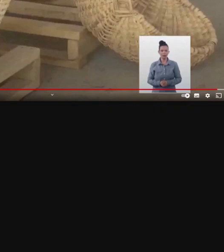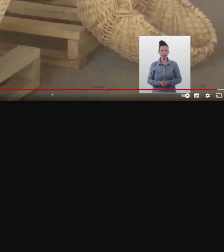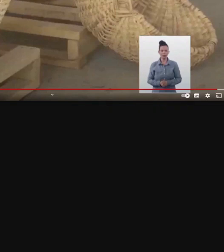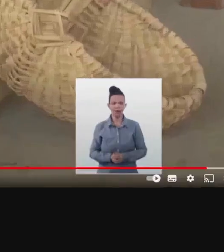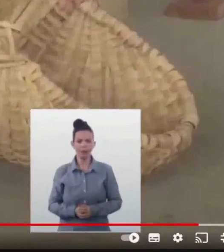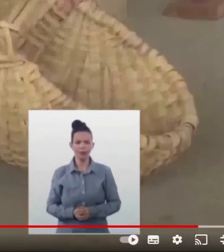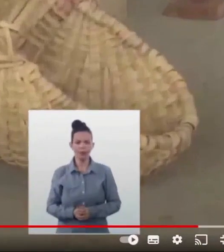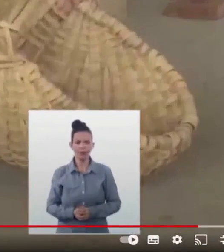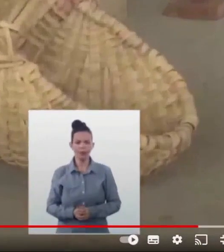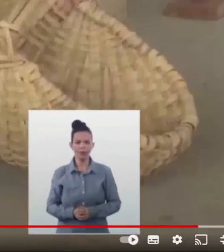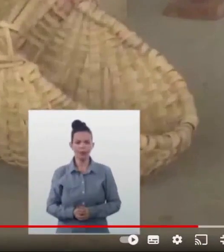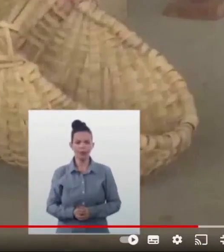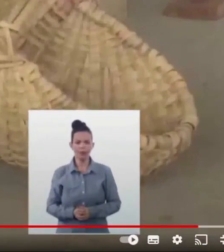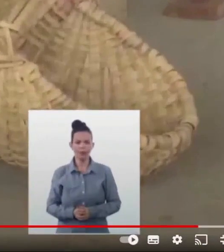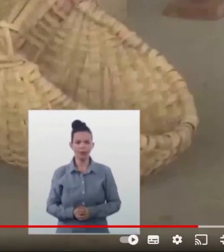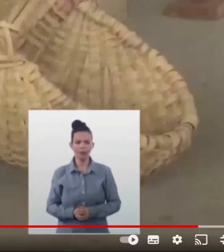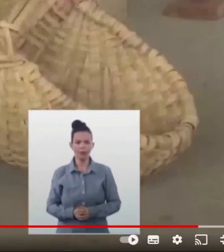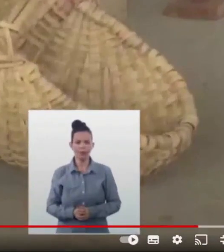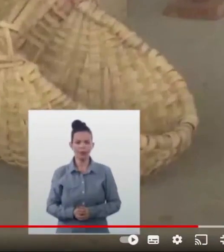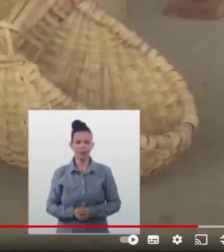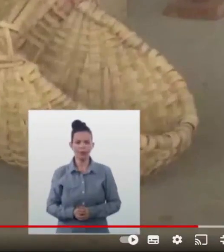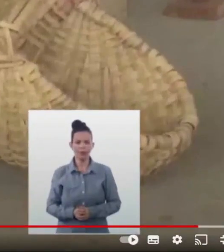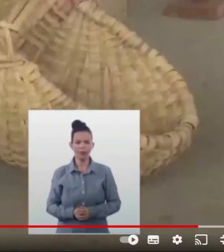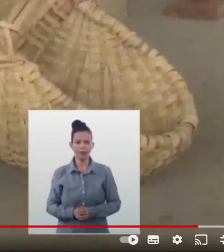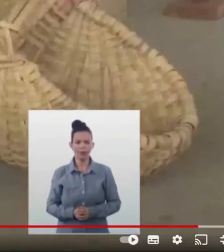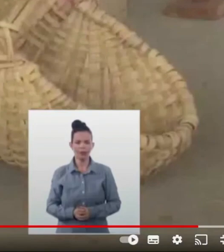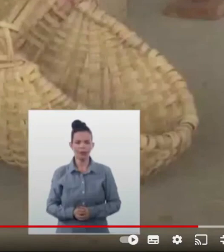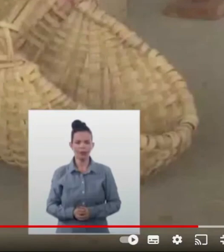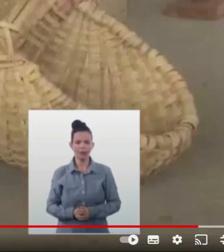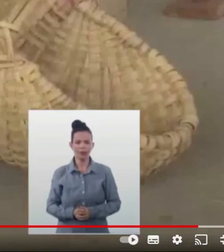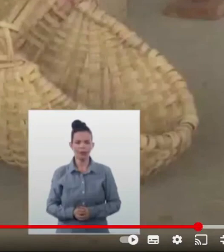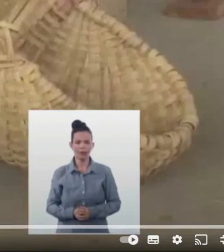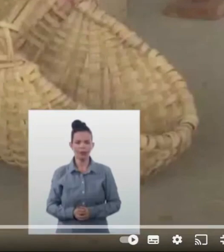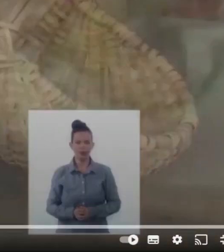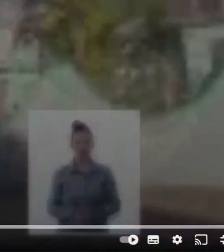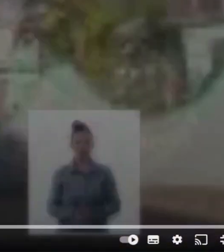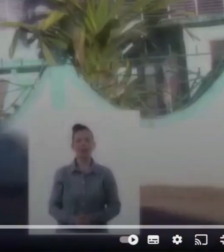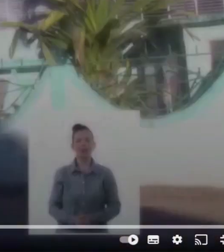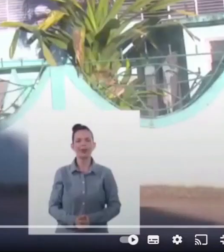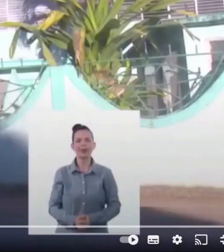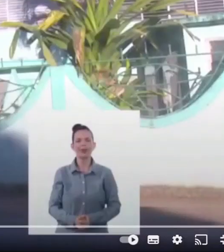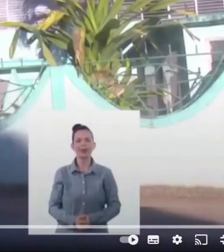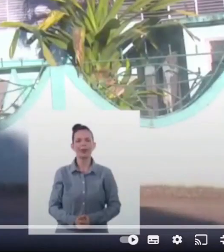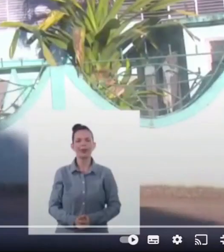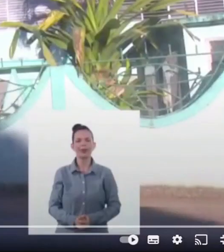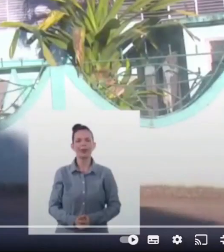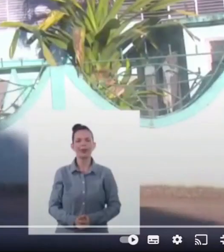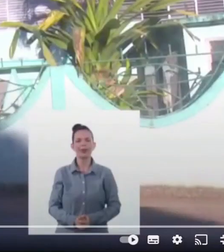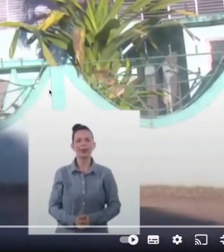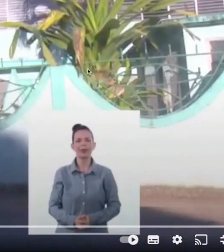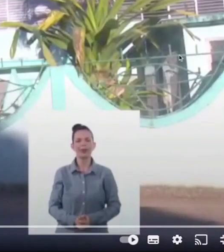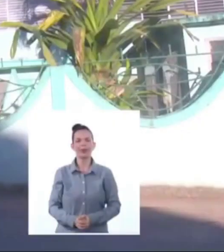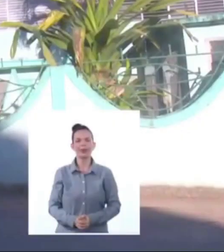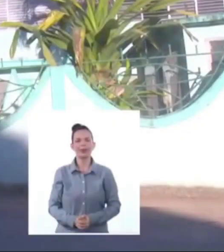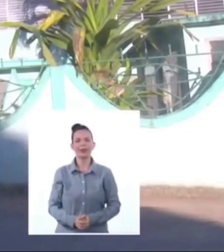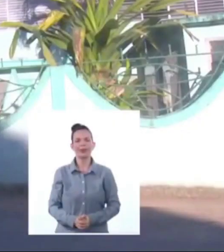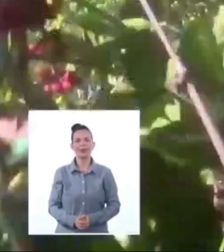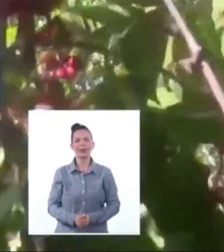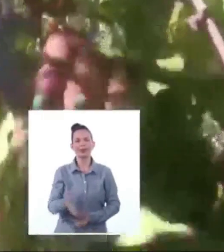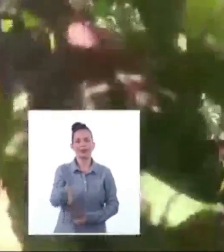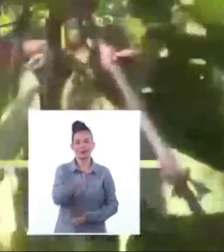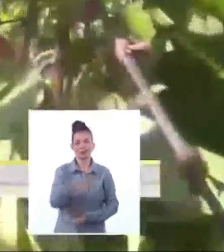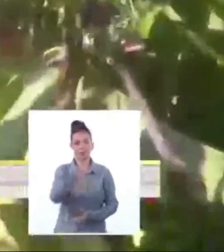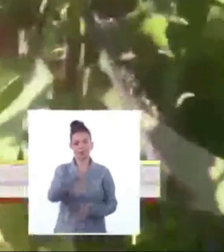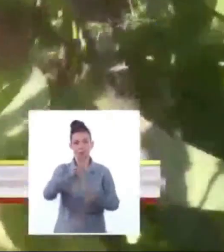mira. Se llama Aplican Ciencia e Innovación. Dura 57 segundos. Busca la ciencia y la